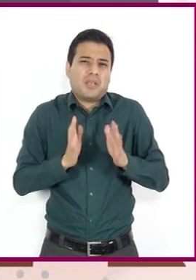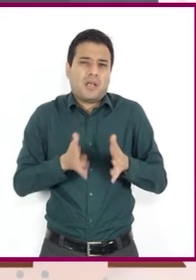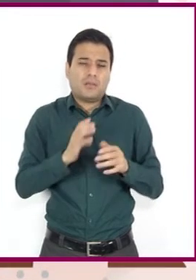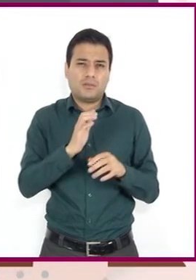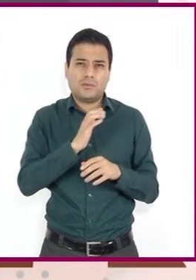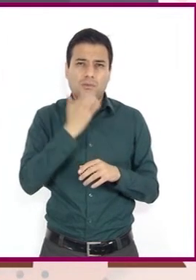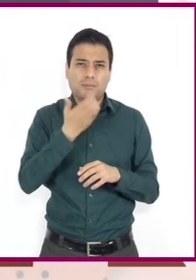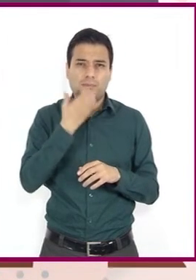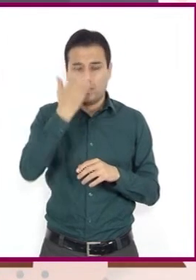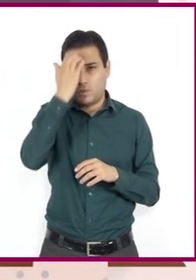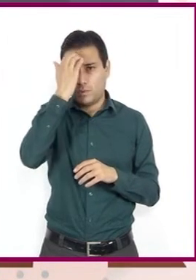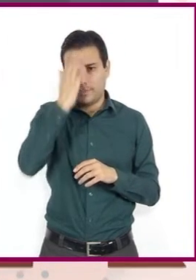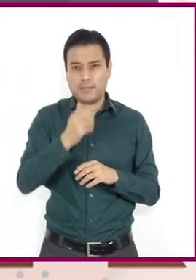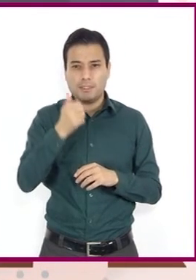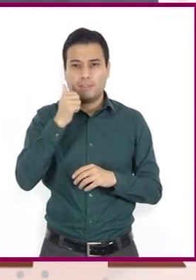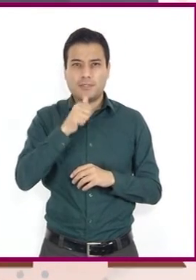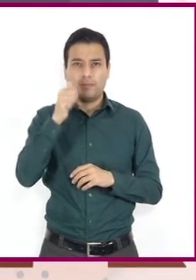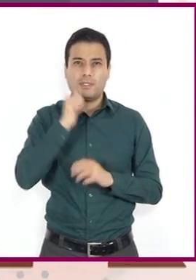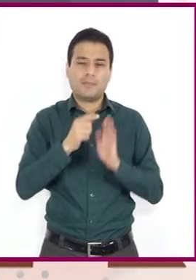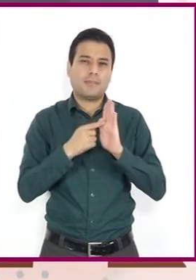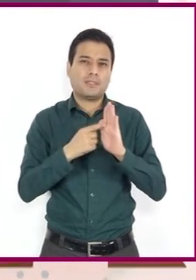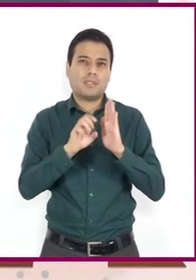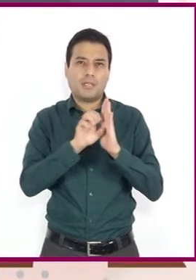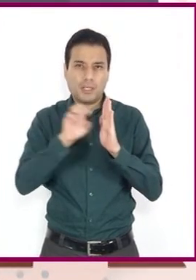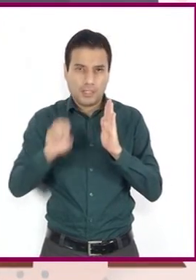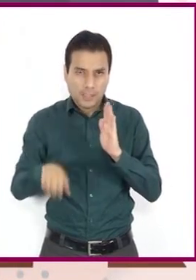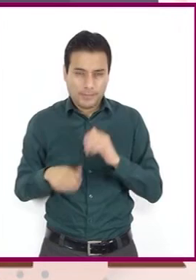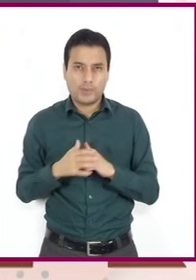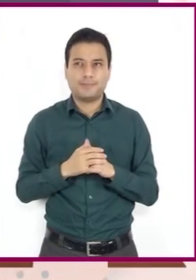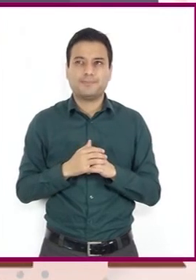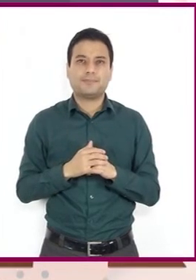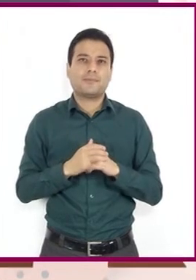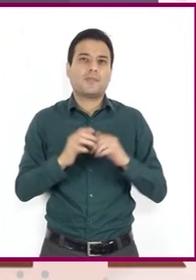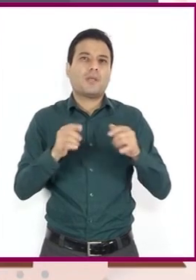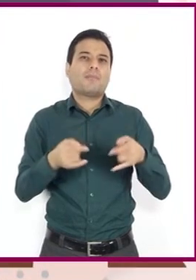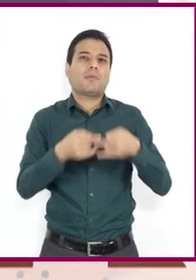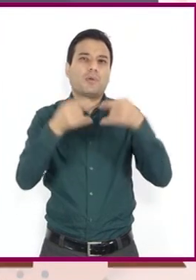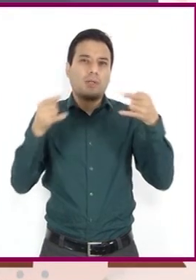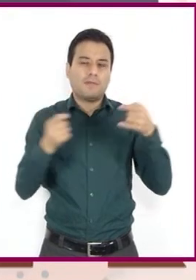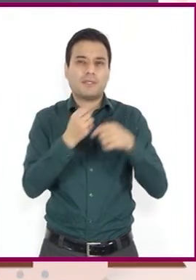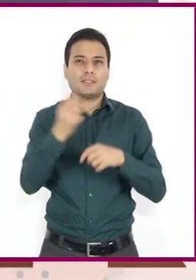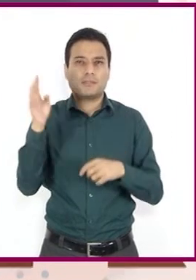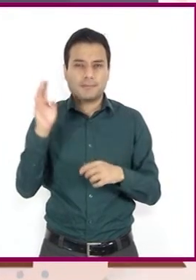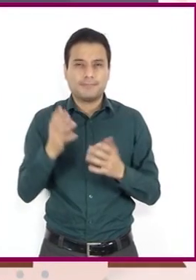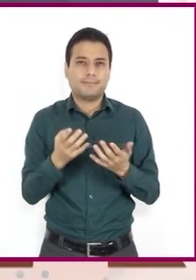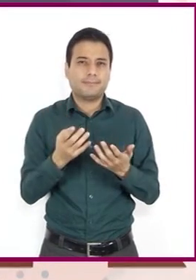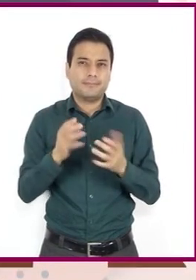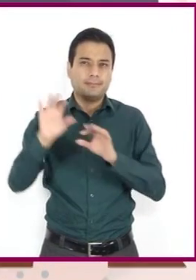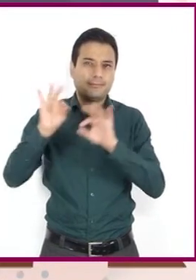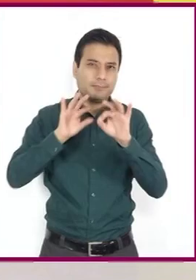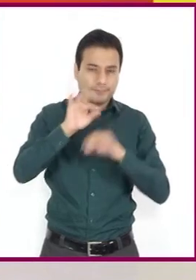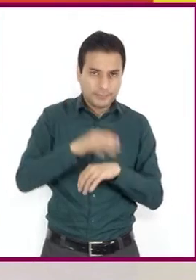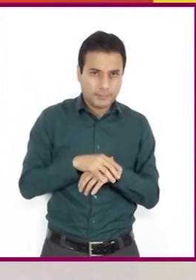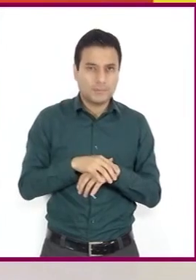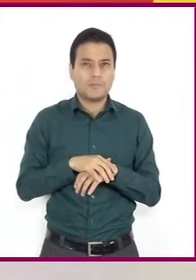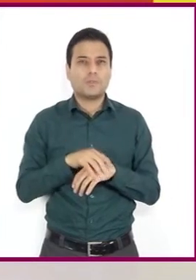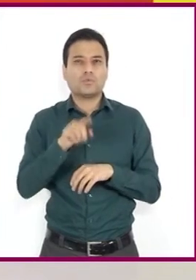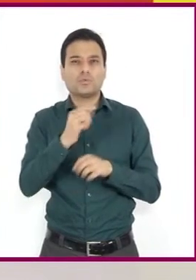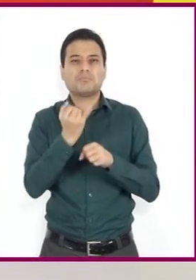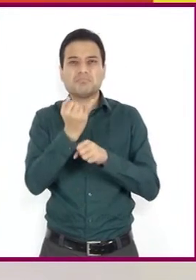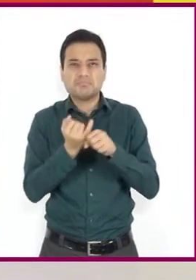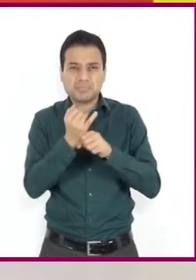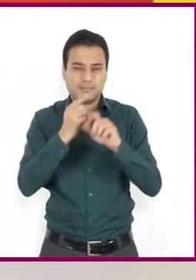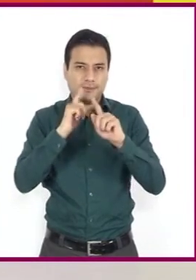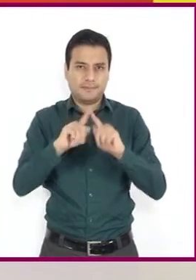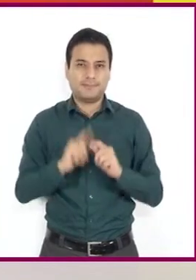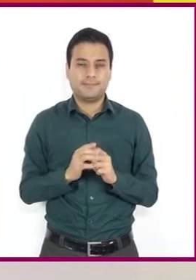Se presenta como bibliografías de bibliografía, obra de consulta y referencias. Después de haber